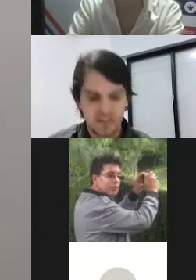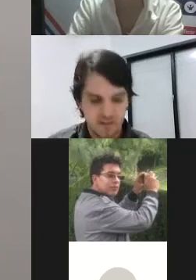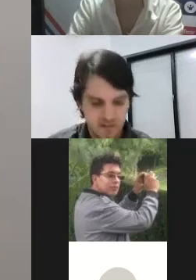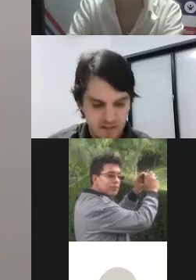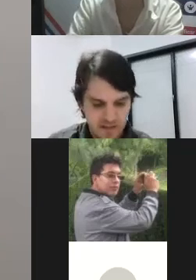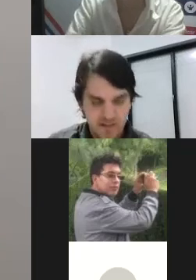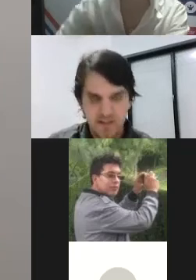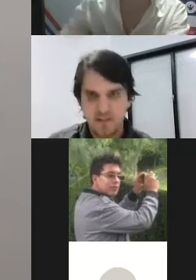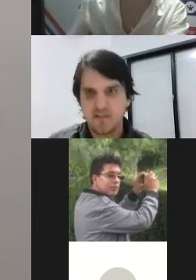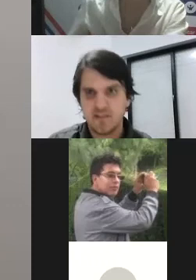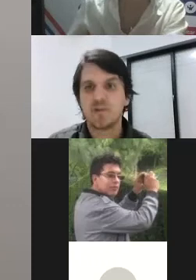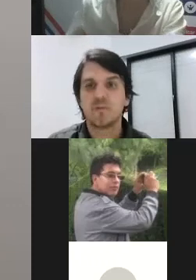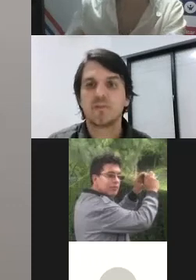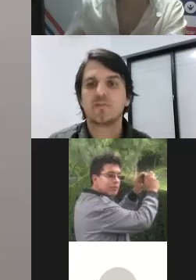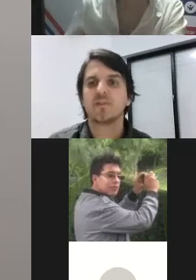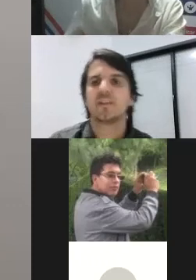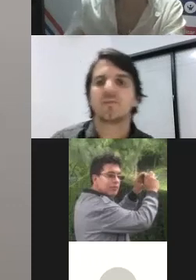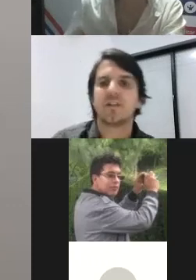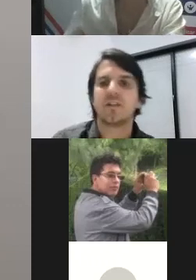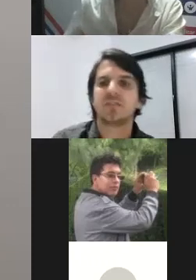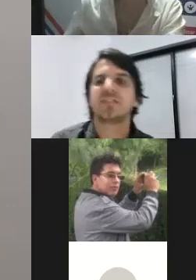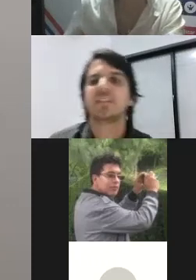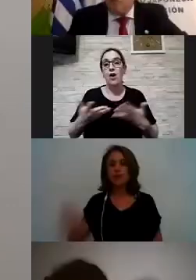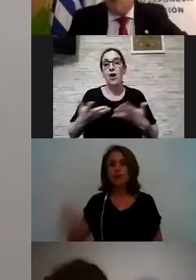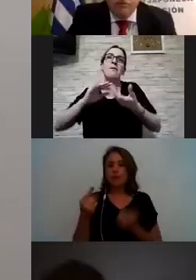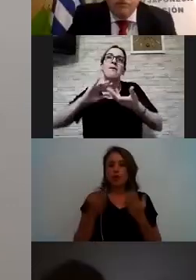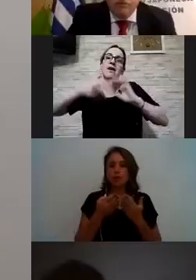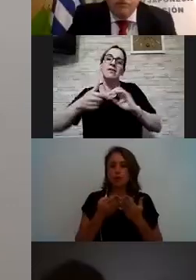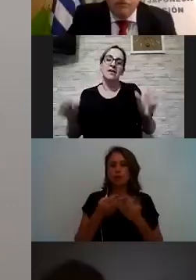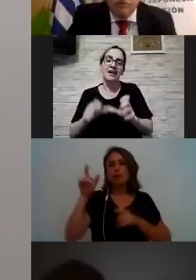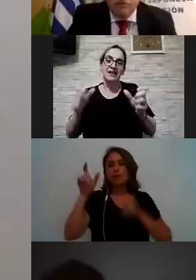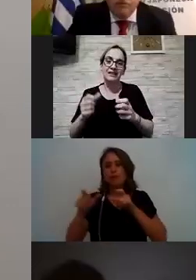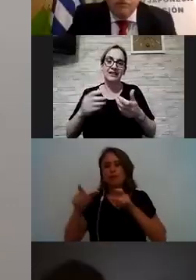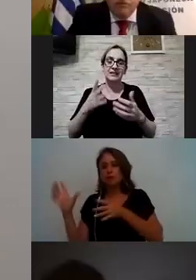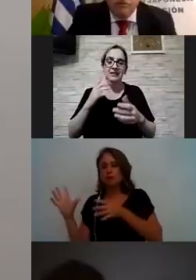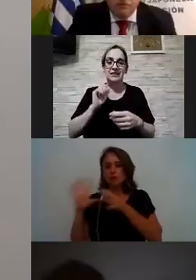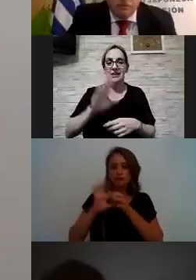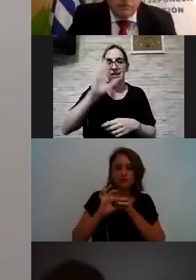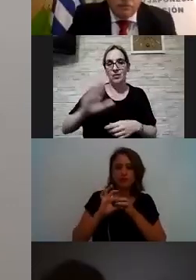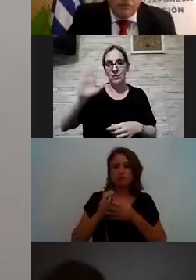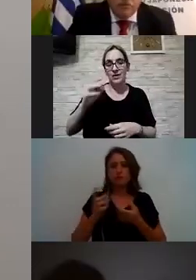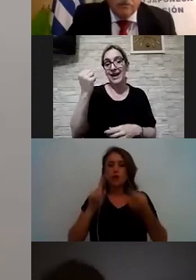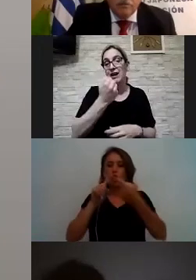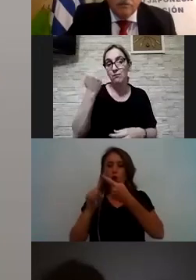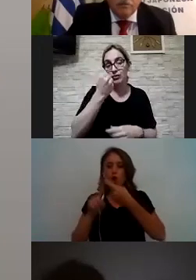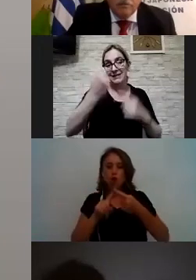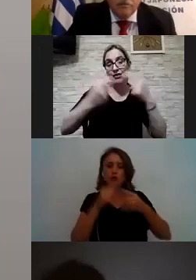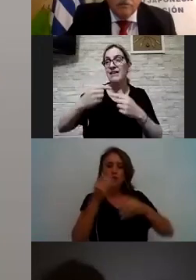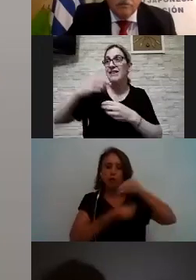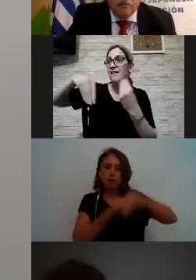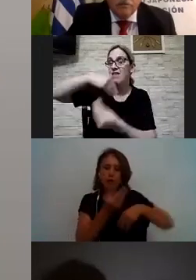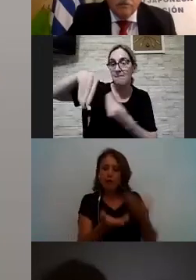concern ¿no? si uno está estudiando entonces tiene personas que se vincula ahí tiene contactos con distintos familiares